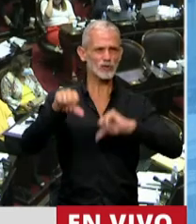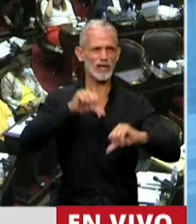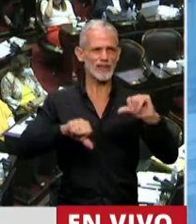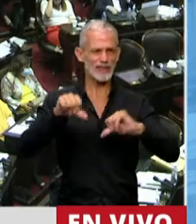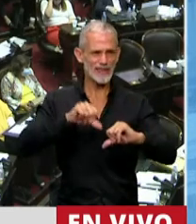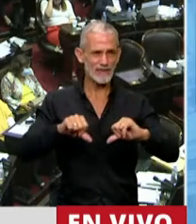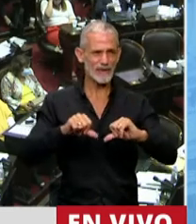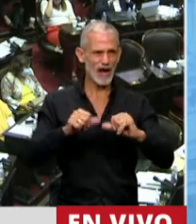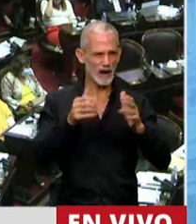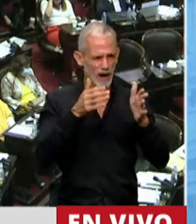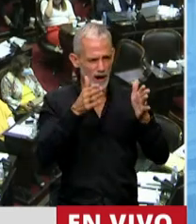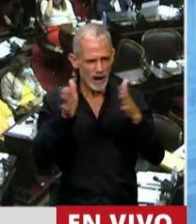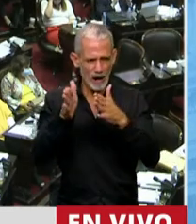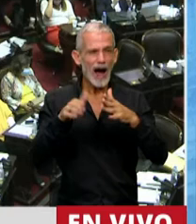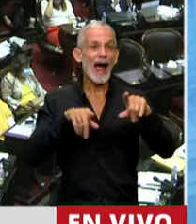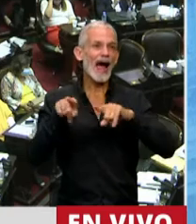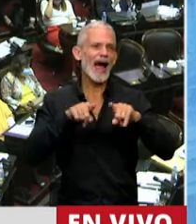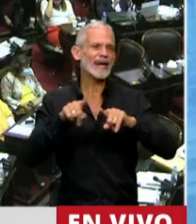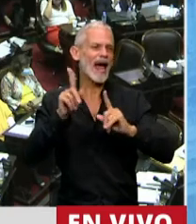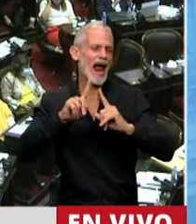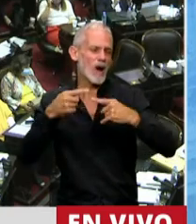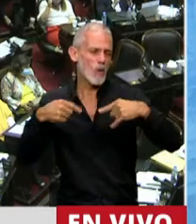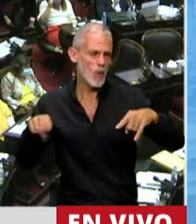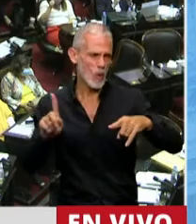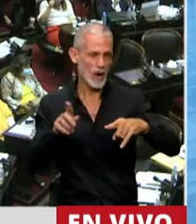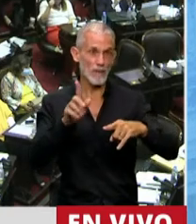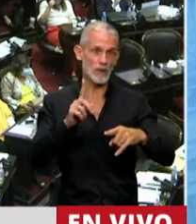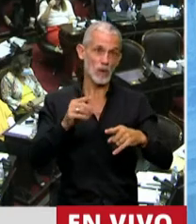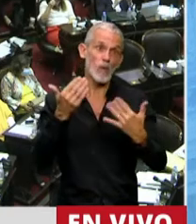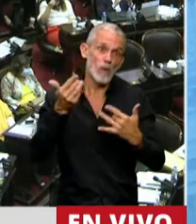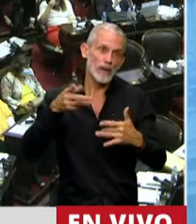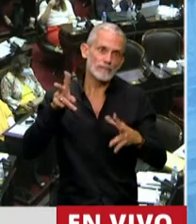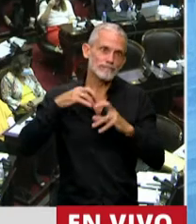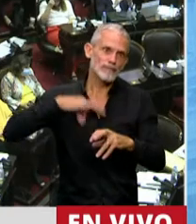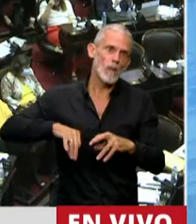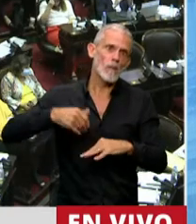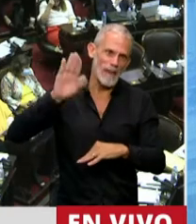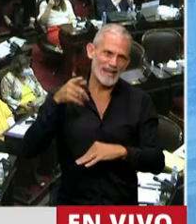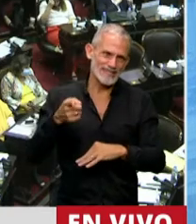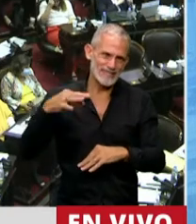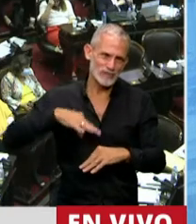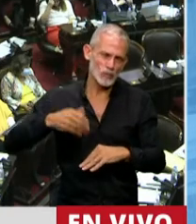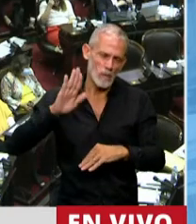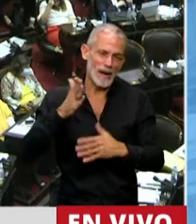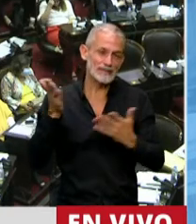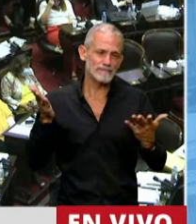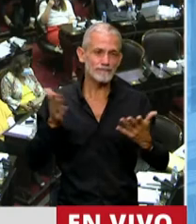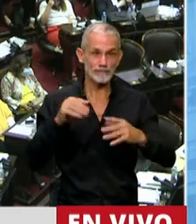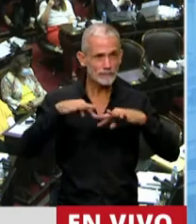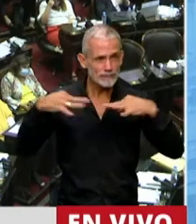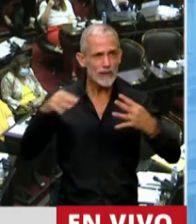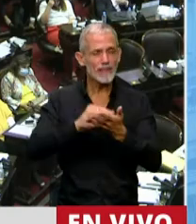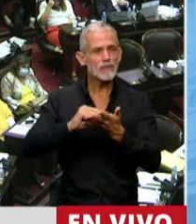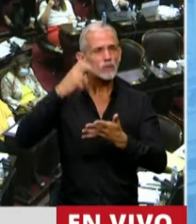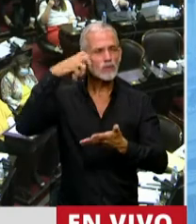científica hacia determinadas carreras que obviamente pueden ser más rentables que otras. Esta Cámara, la Cámara